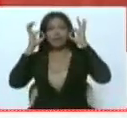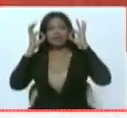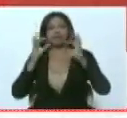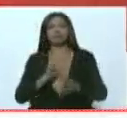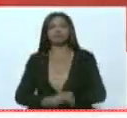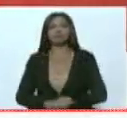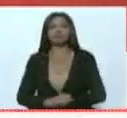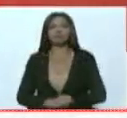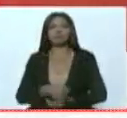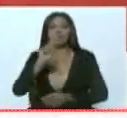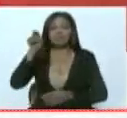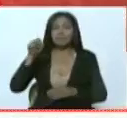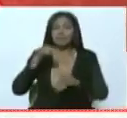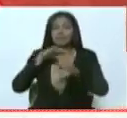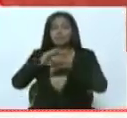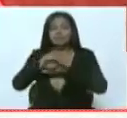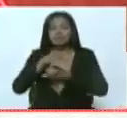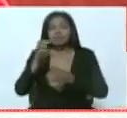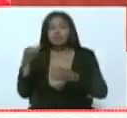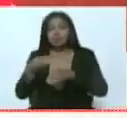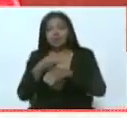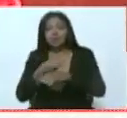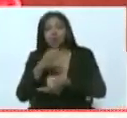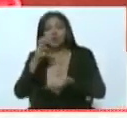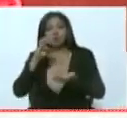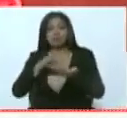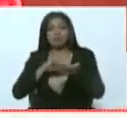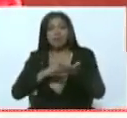de Héctor, de García Carneiro.